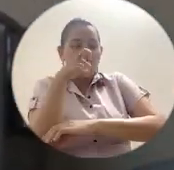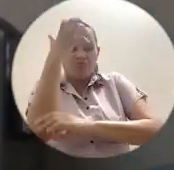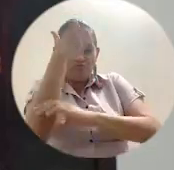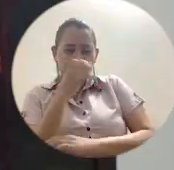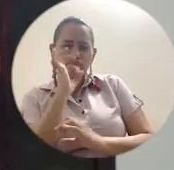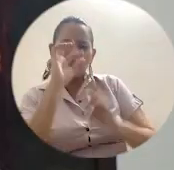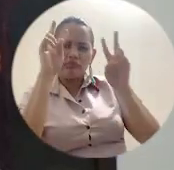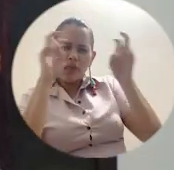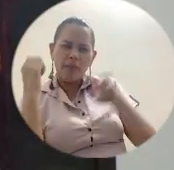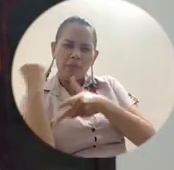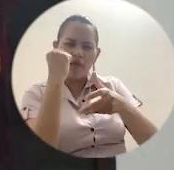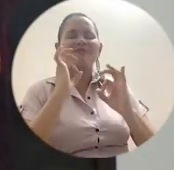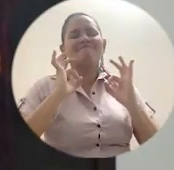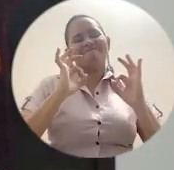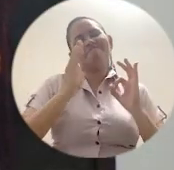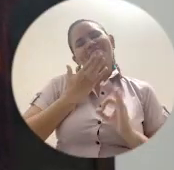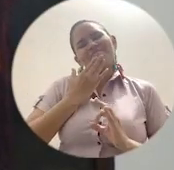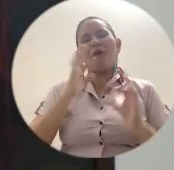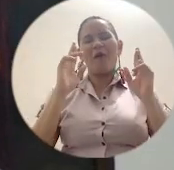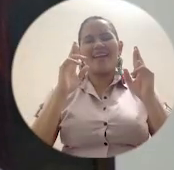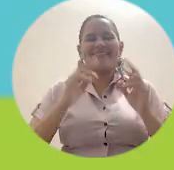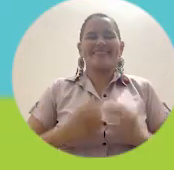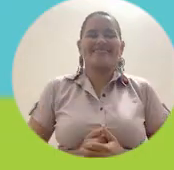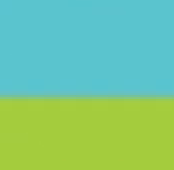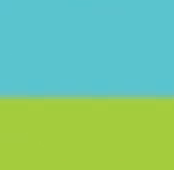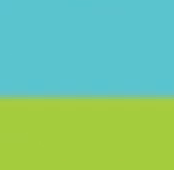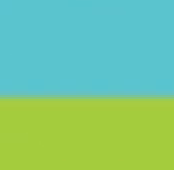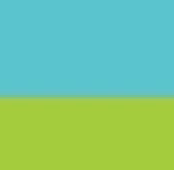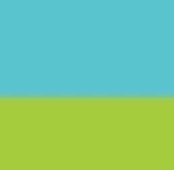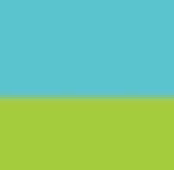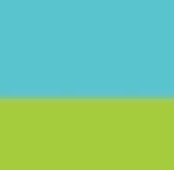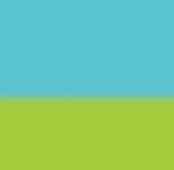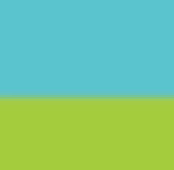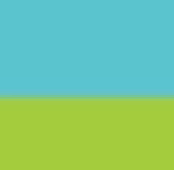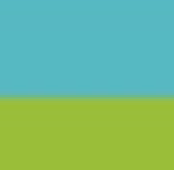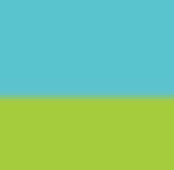próximamente el aspecto financiero sea muy bien evaluado.